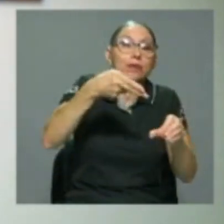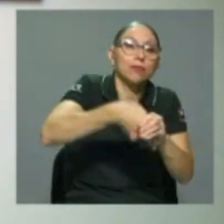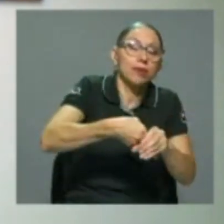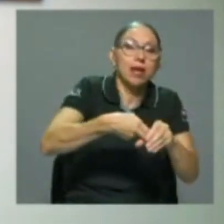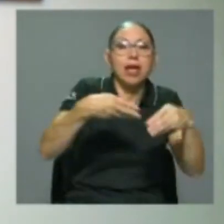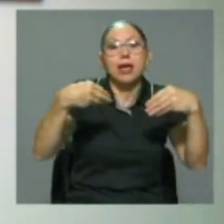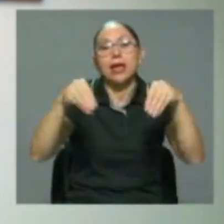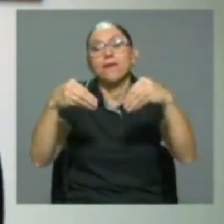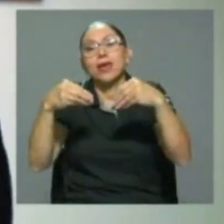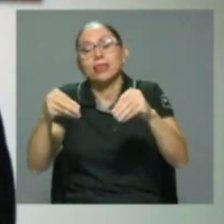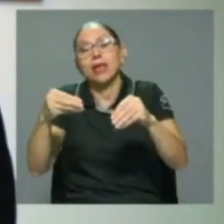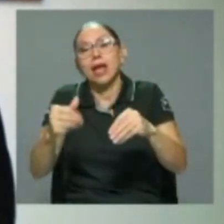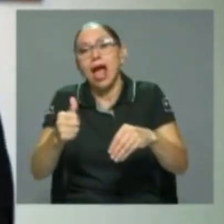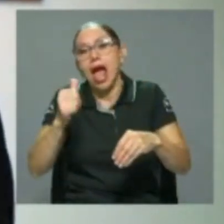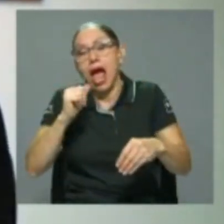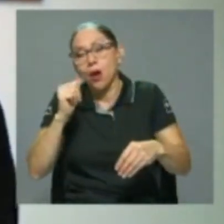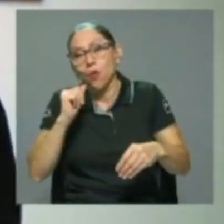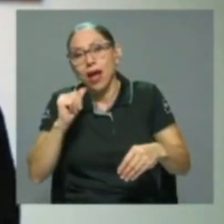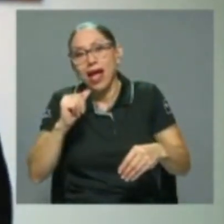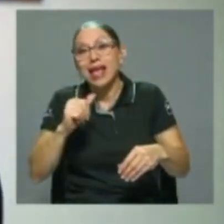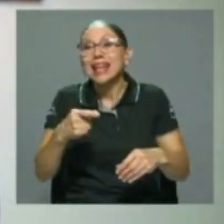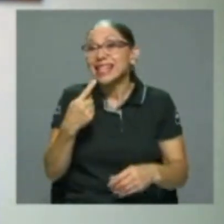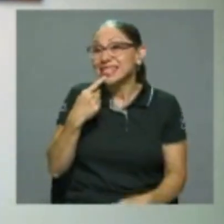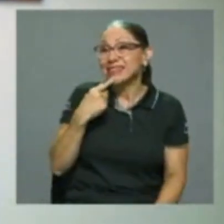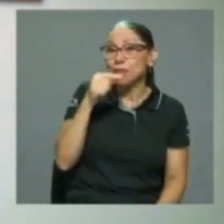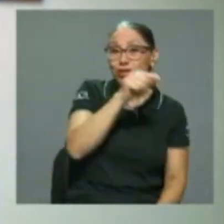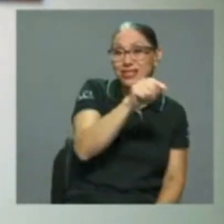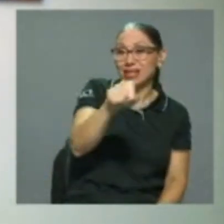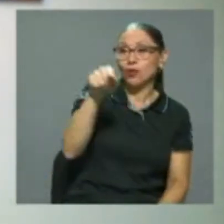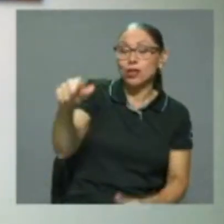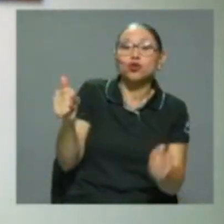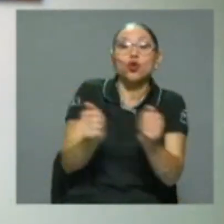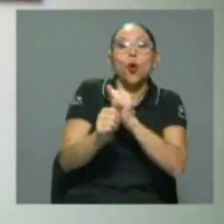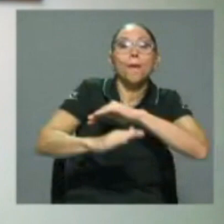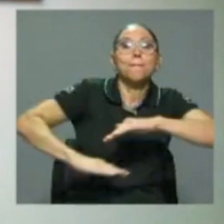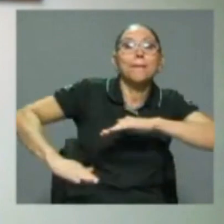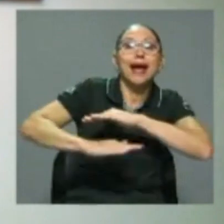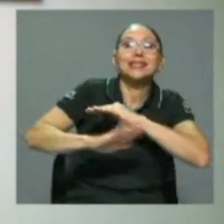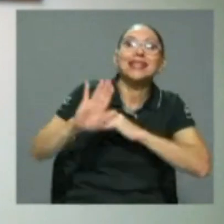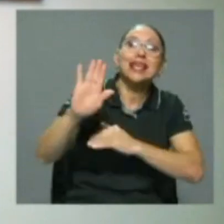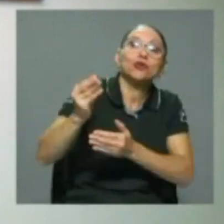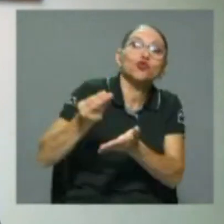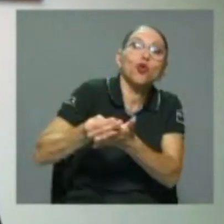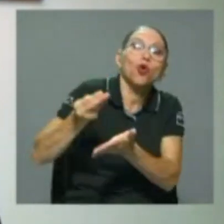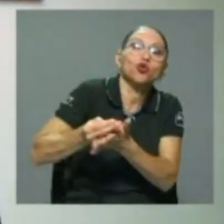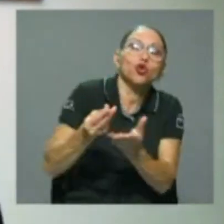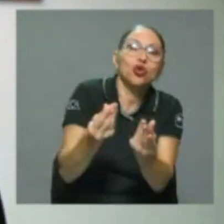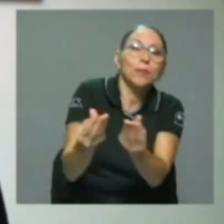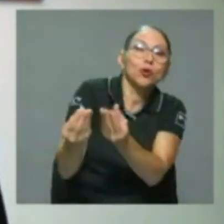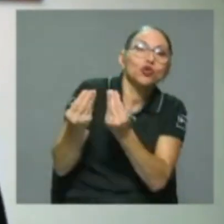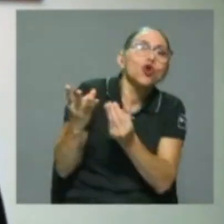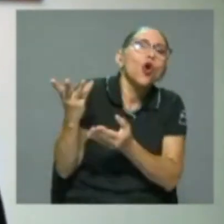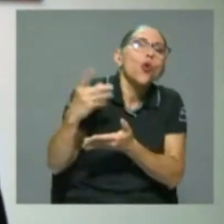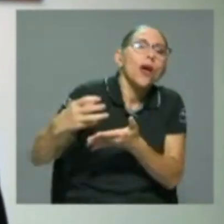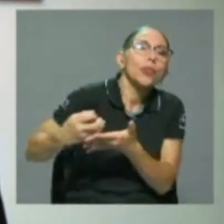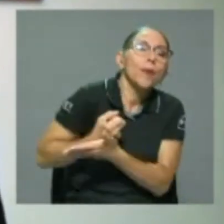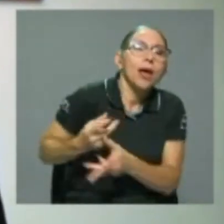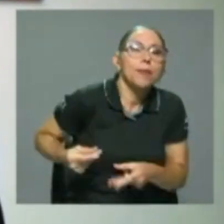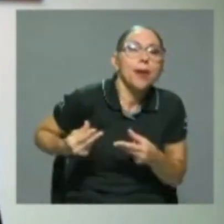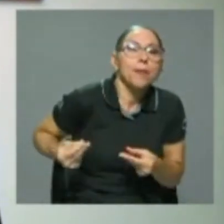que con base en sus costos de producción nosotros le vamos a fijar los precios. Pero resulta